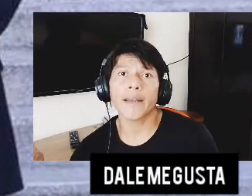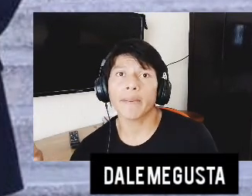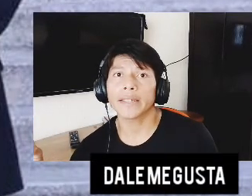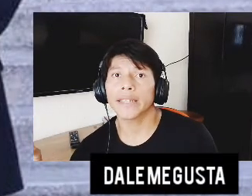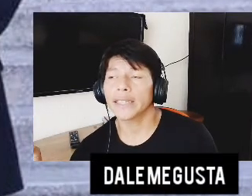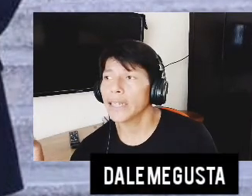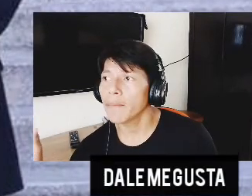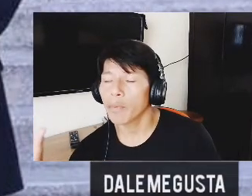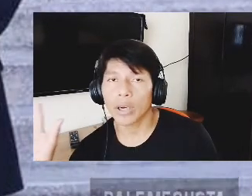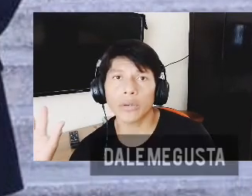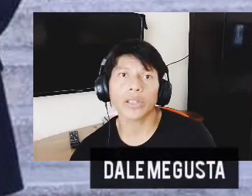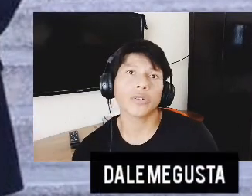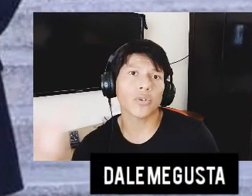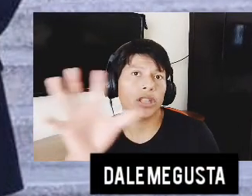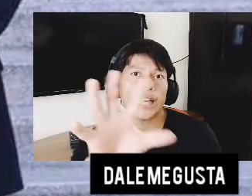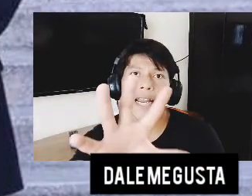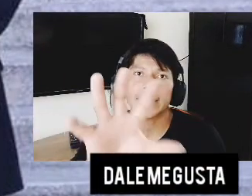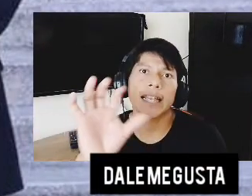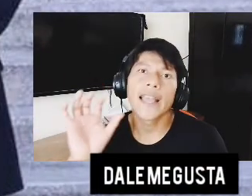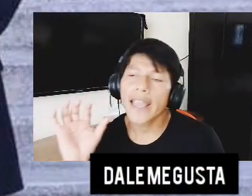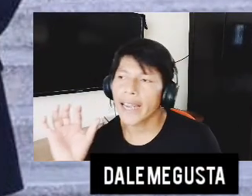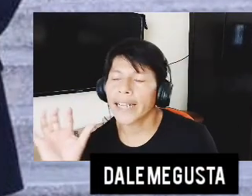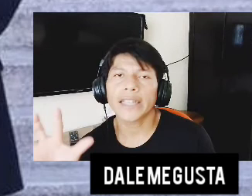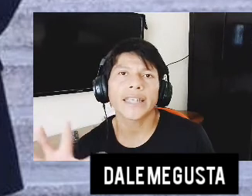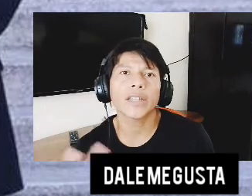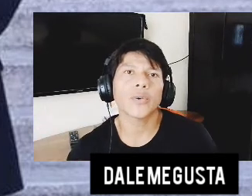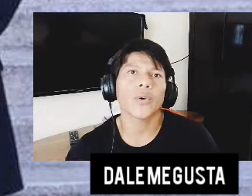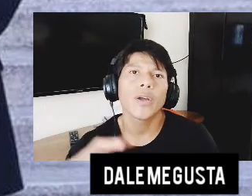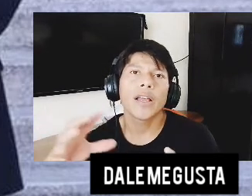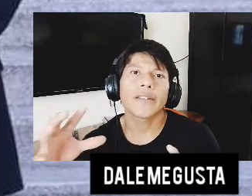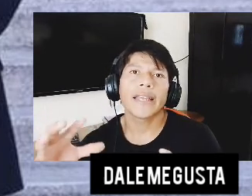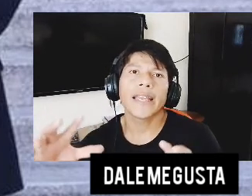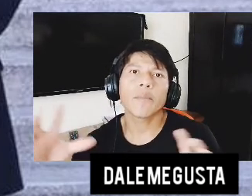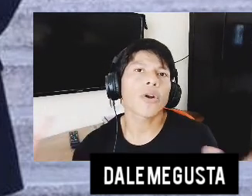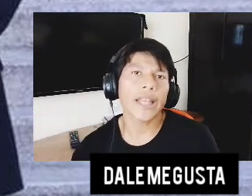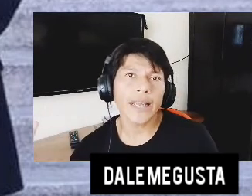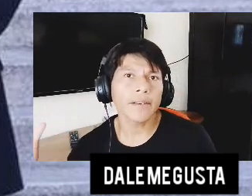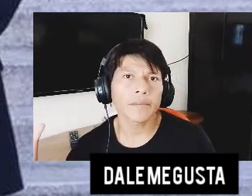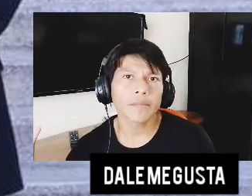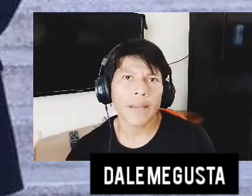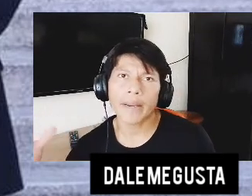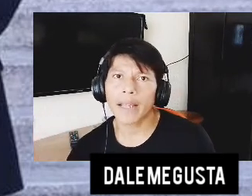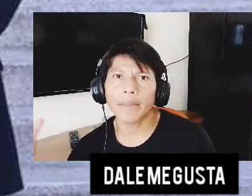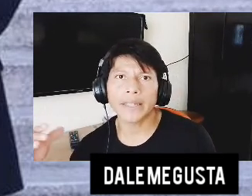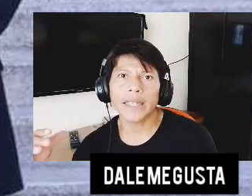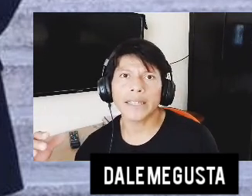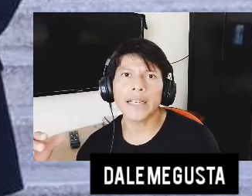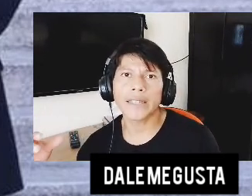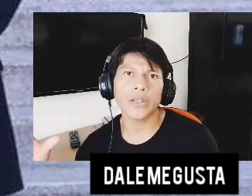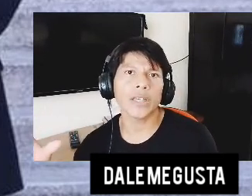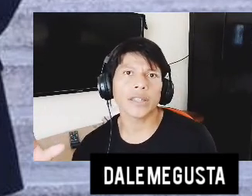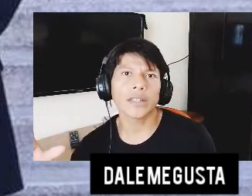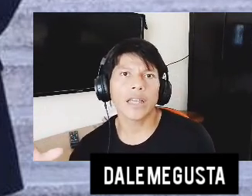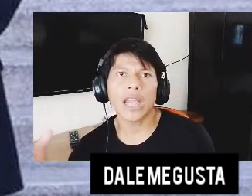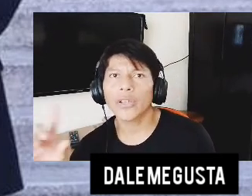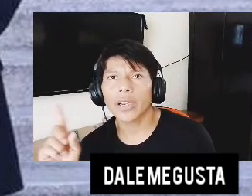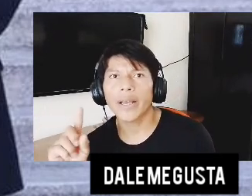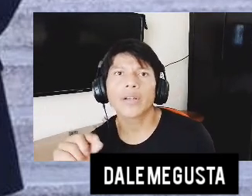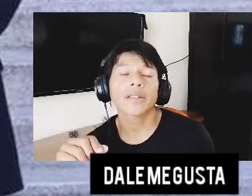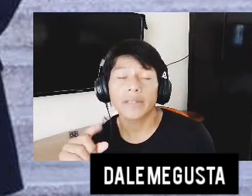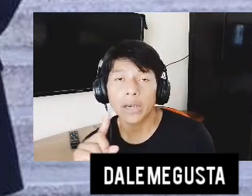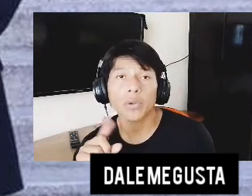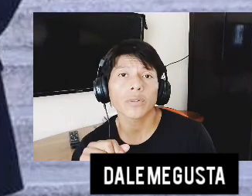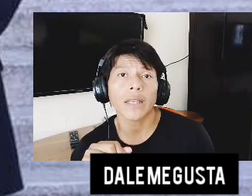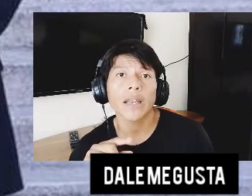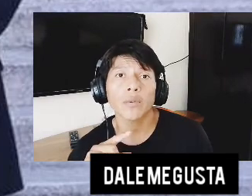a ganar la presidencia, póngalo ustedes, o si llegara a ser el candidato de Morena para la presidencia, señores, él no le